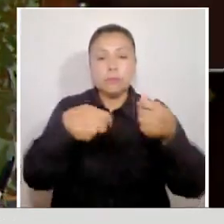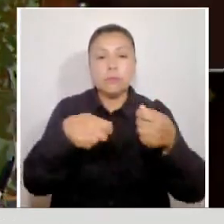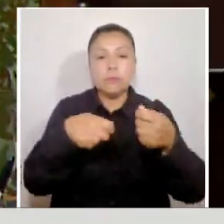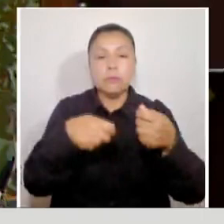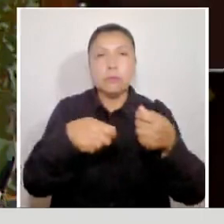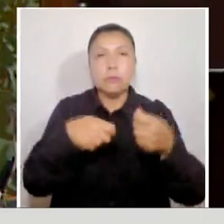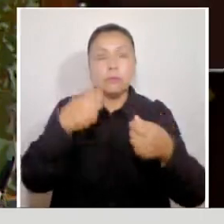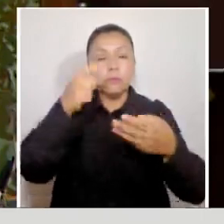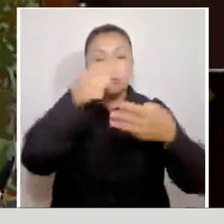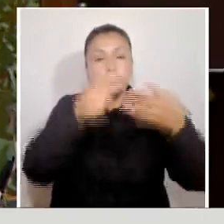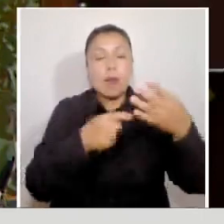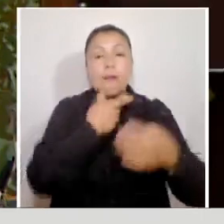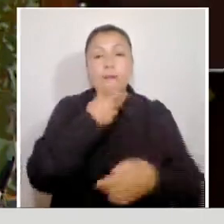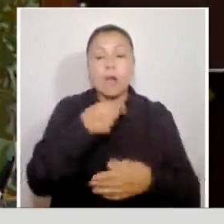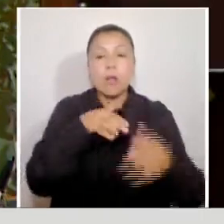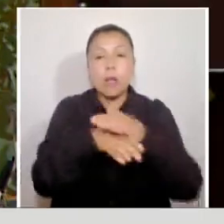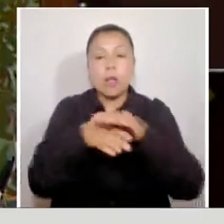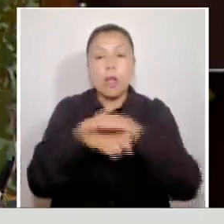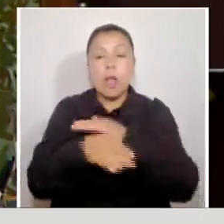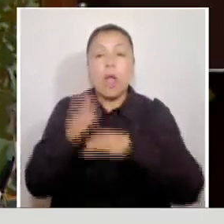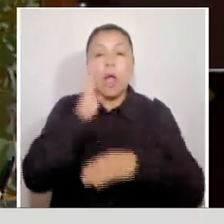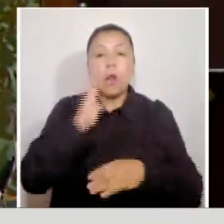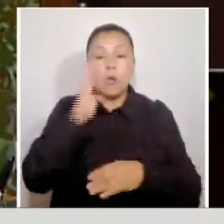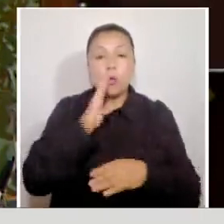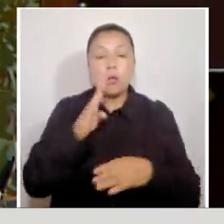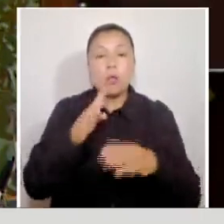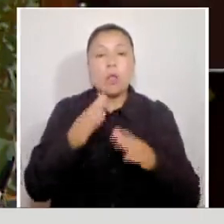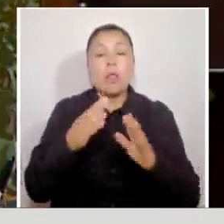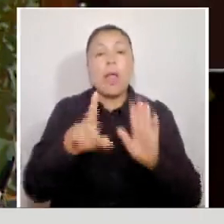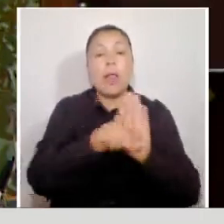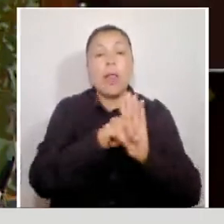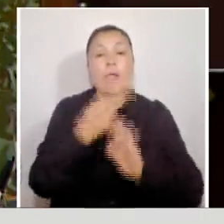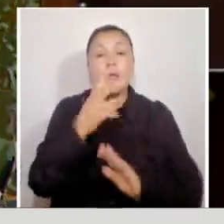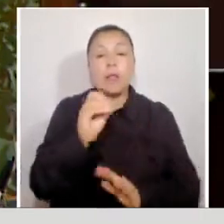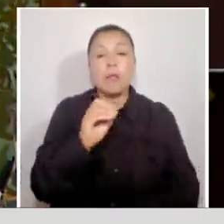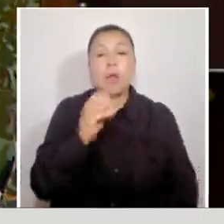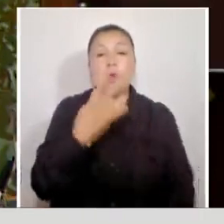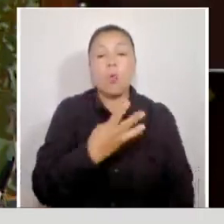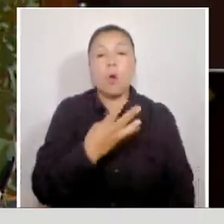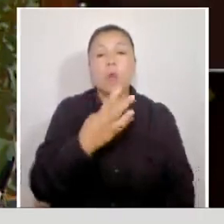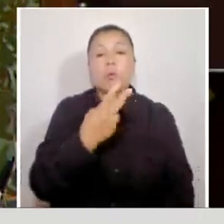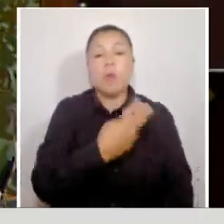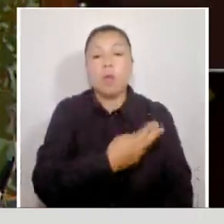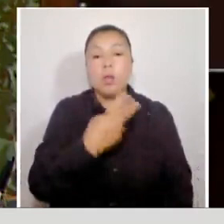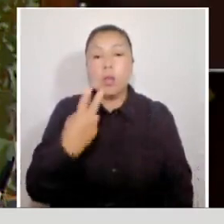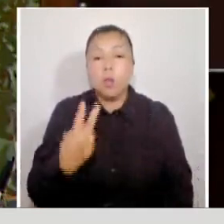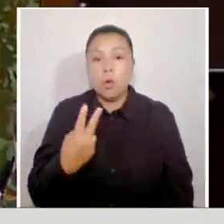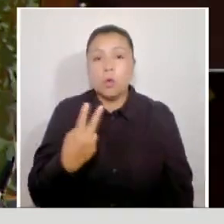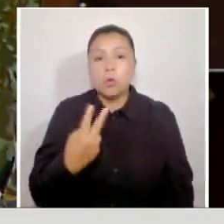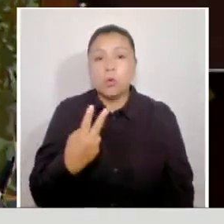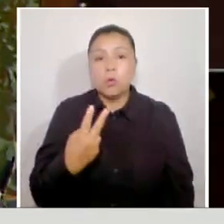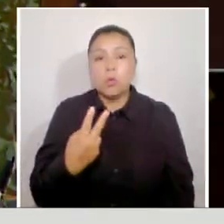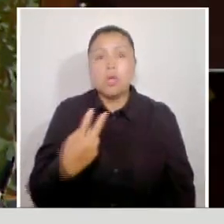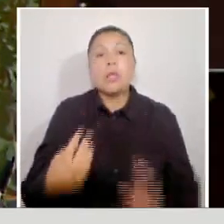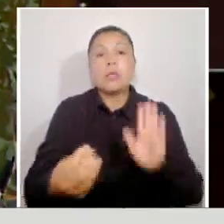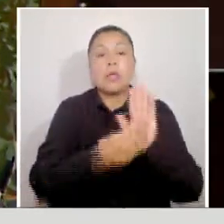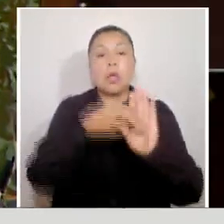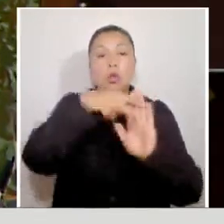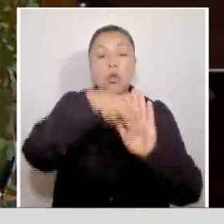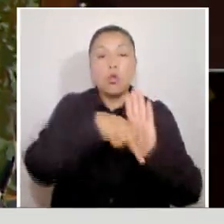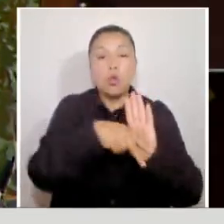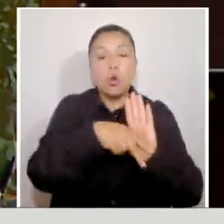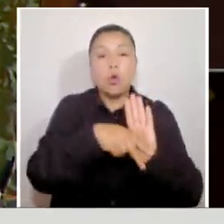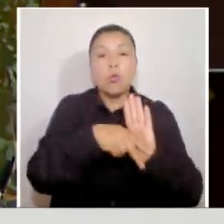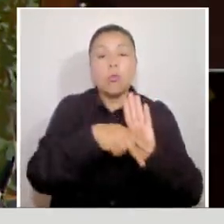para facilitar el acceso a los beneficios contemplados en la ley 20422 que establece normas sobre igual